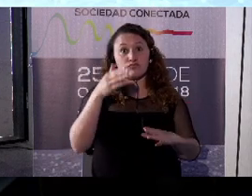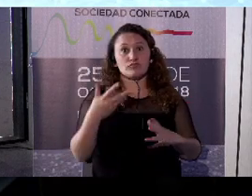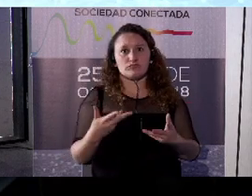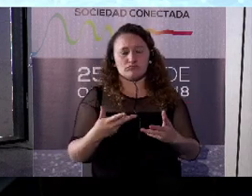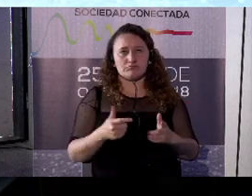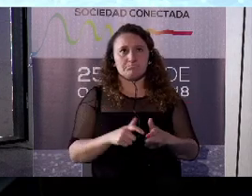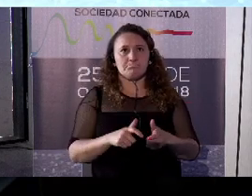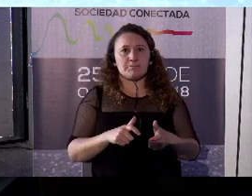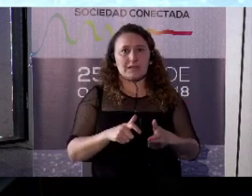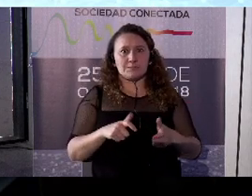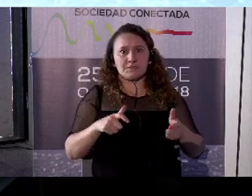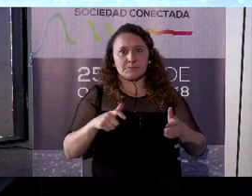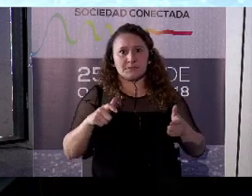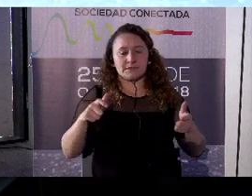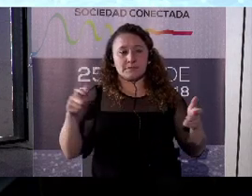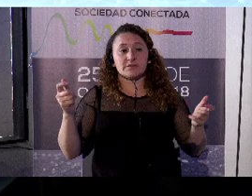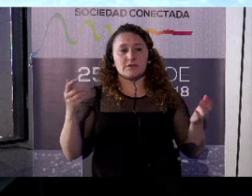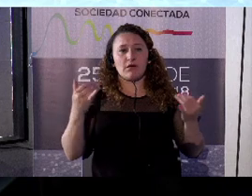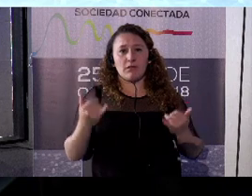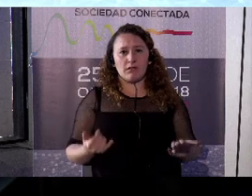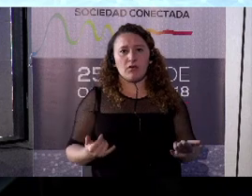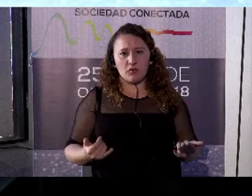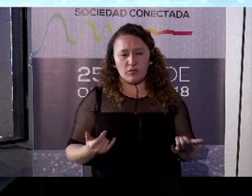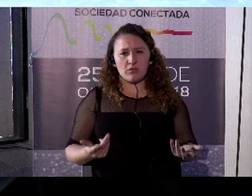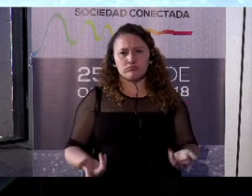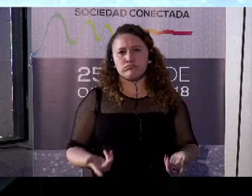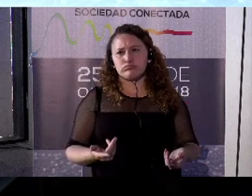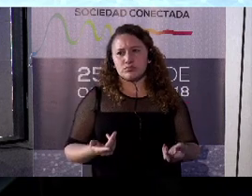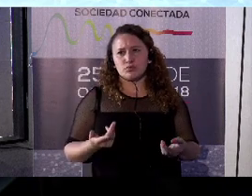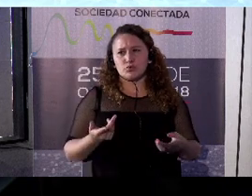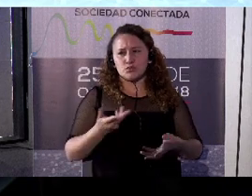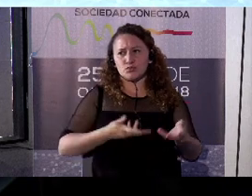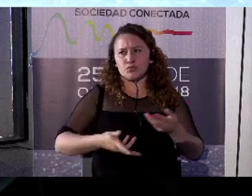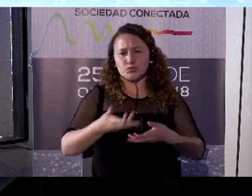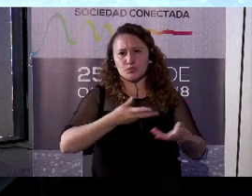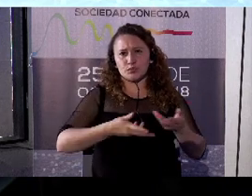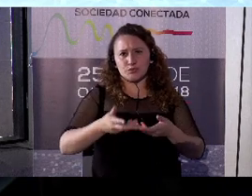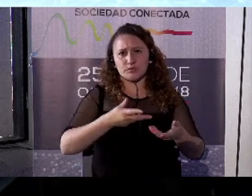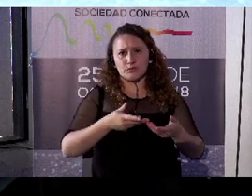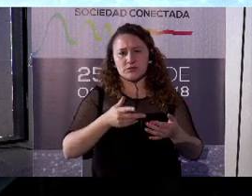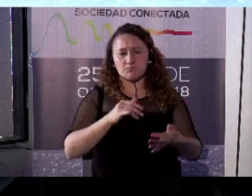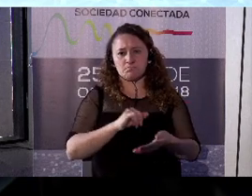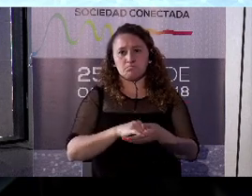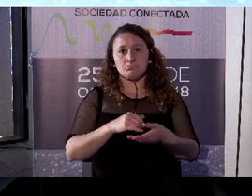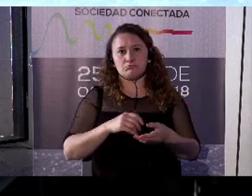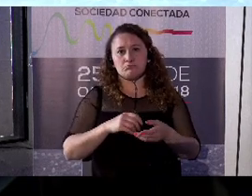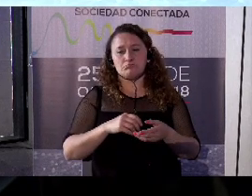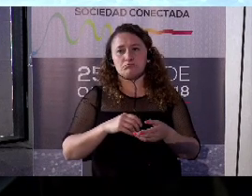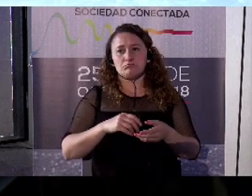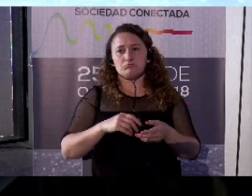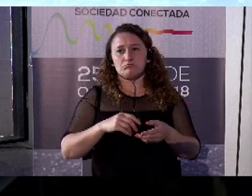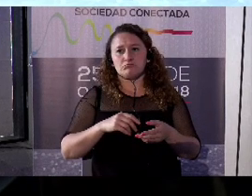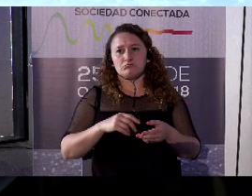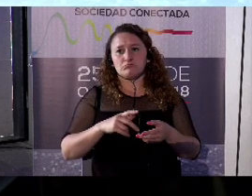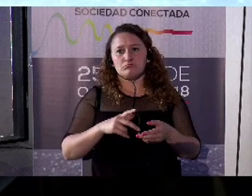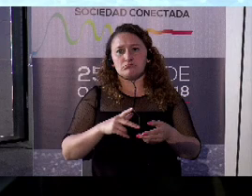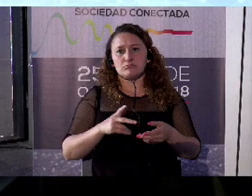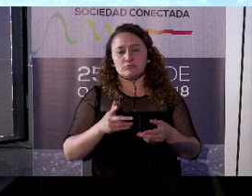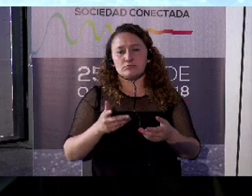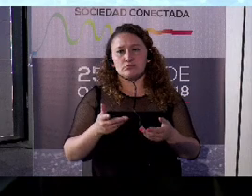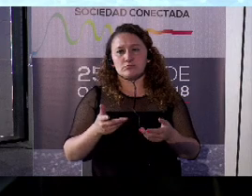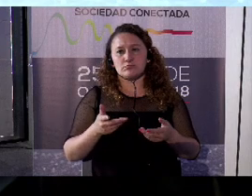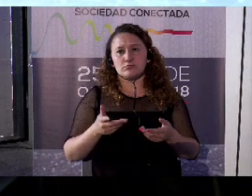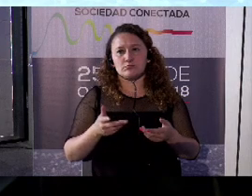más de esto en este momento esta compartir espectro de manera dinámica es lo que